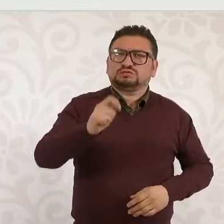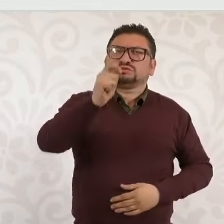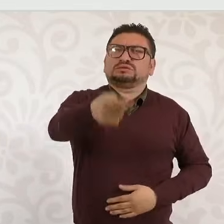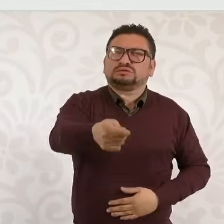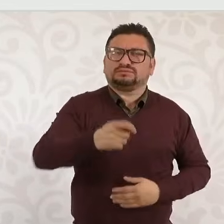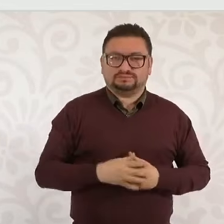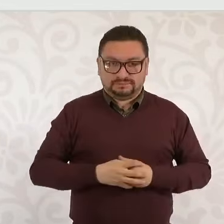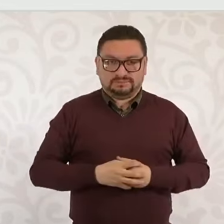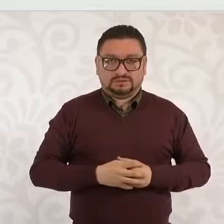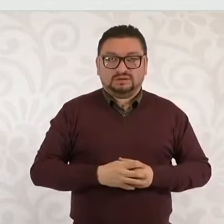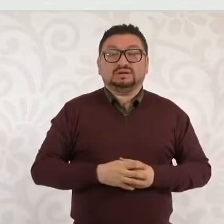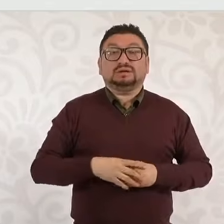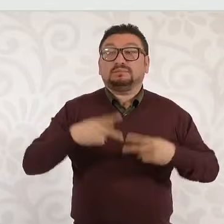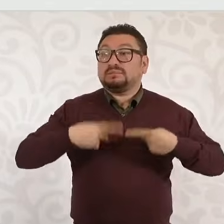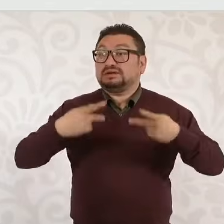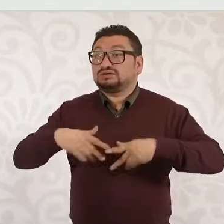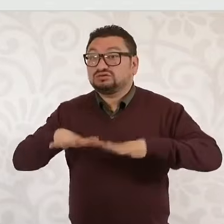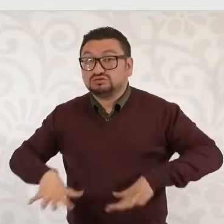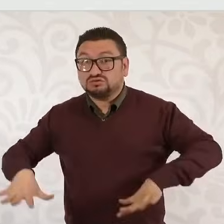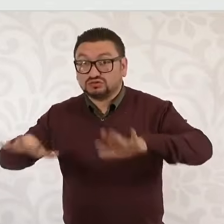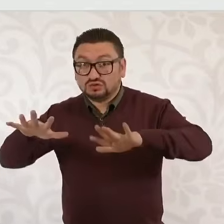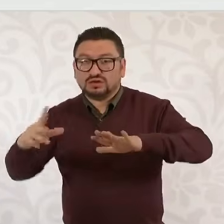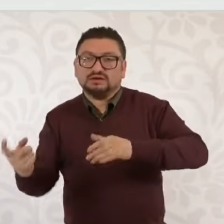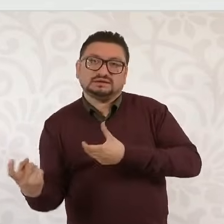ejército mexicano es pueblo y viene del pueblo.